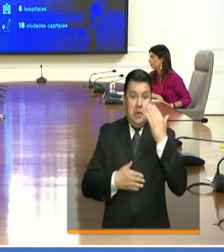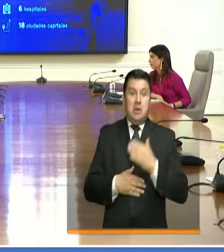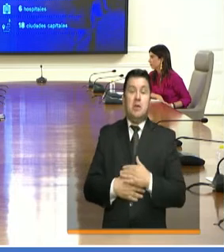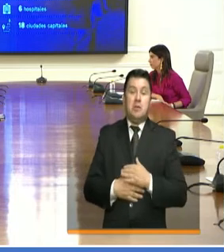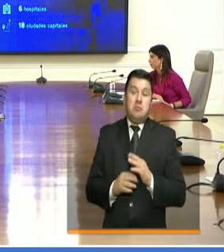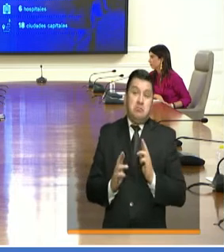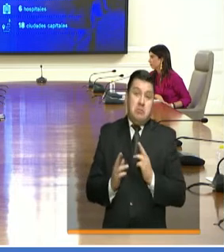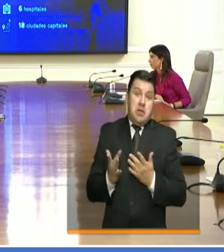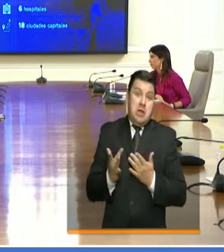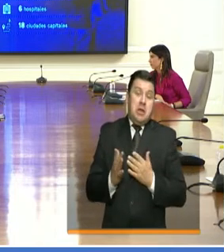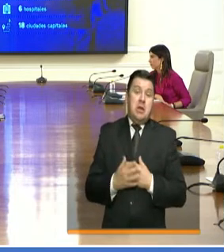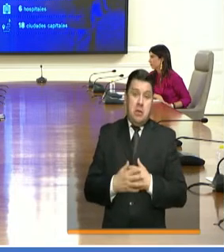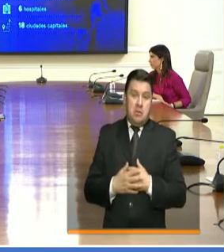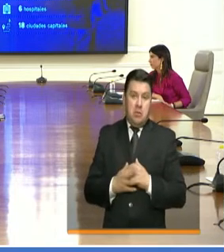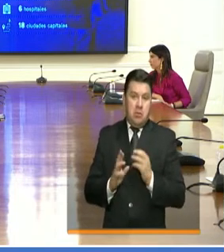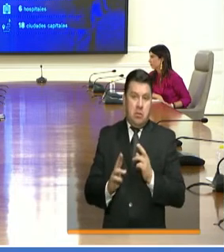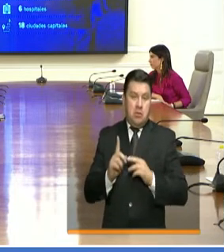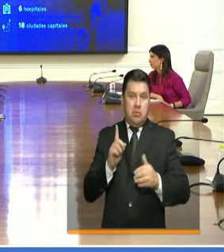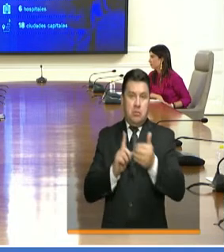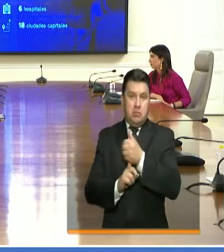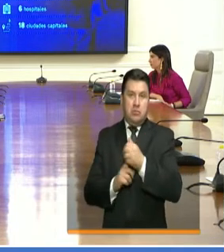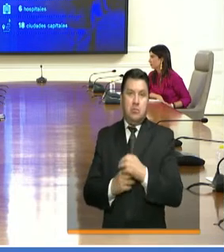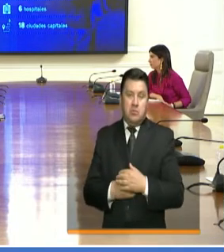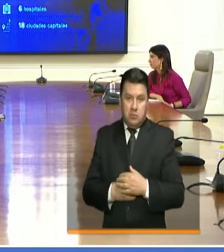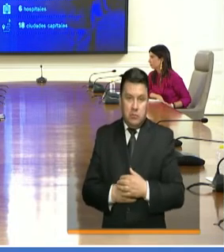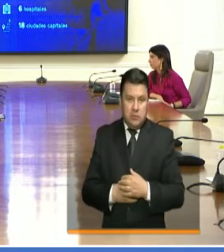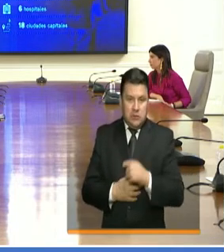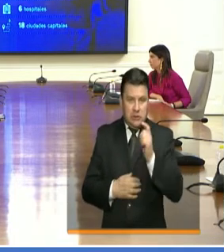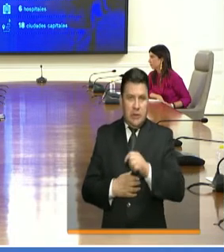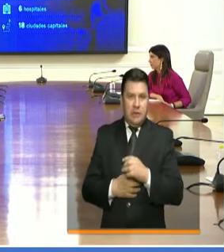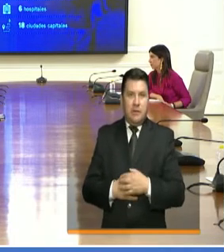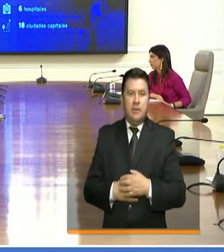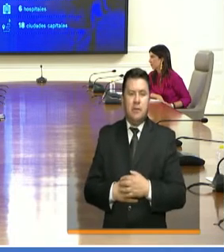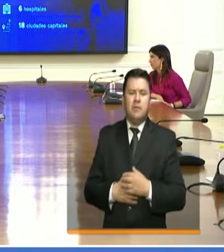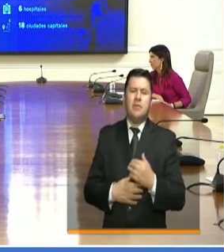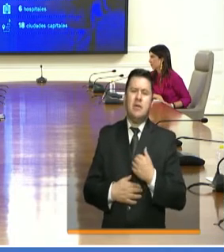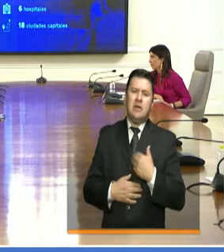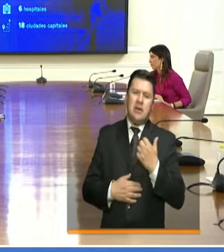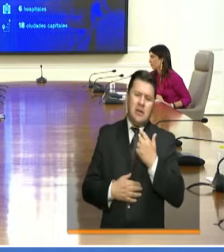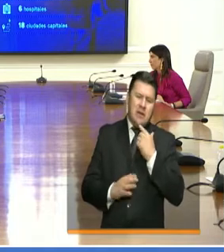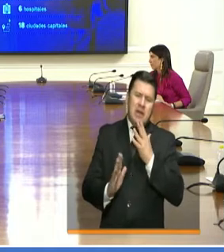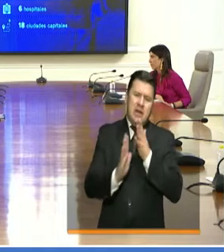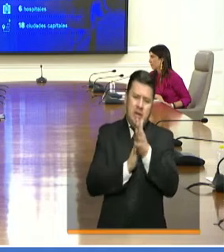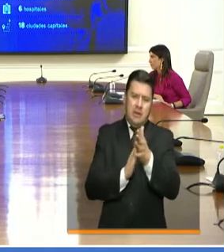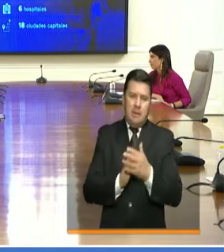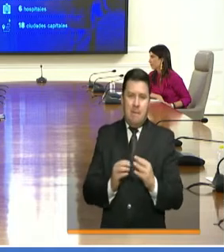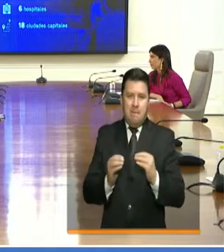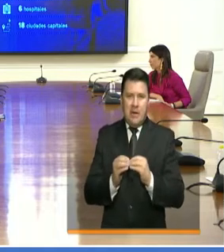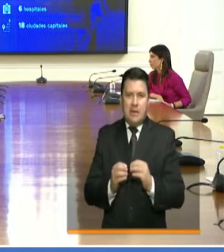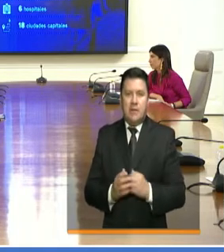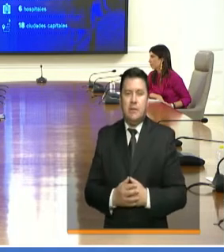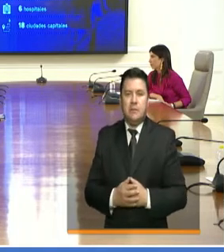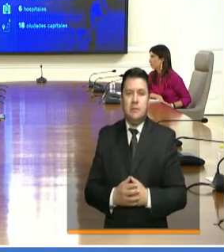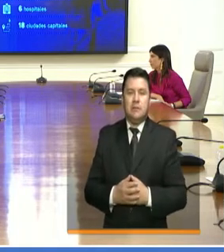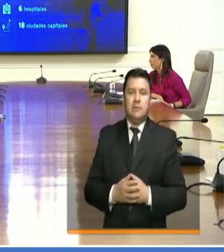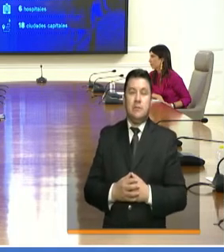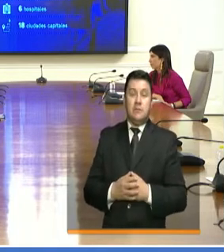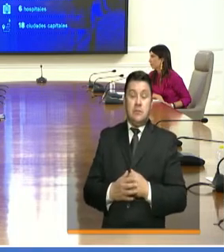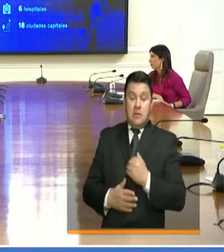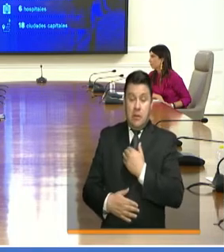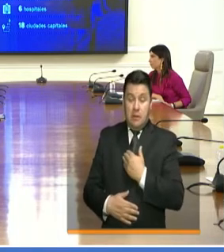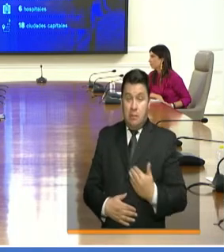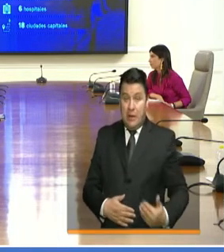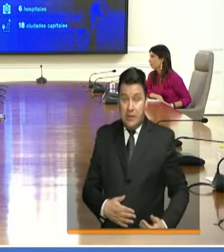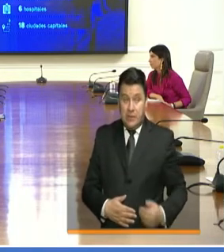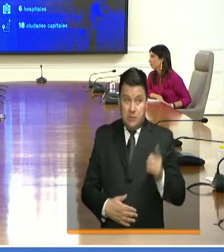y esperamos que tenga el éxito que debe tener. Pero yo quiero decirles algo más, es decirles que el